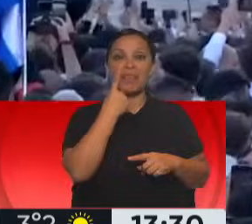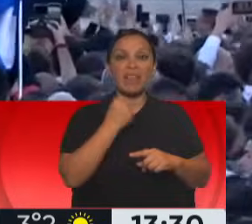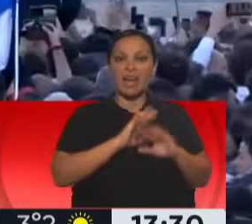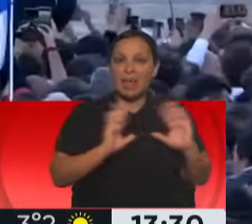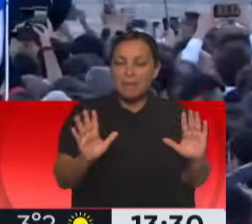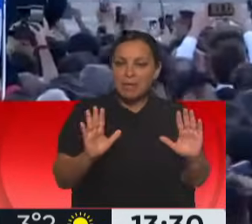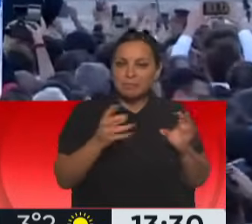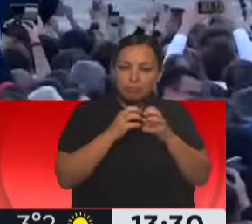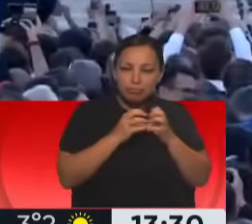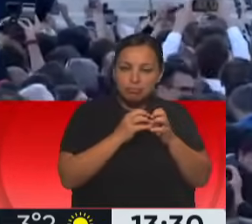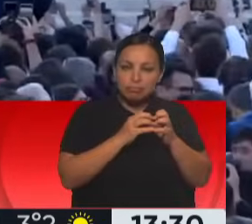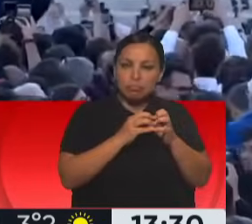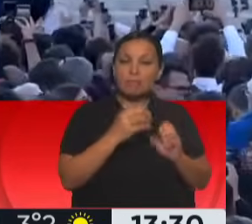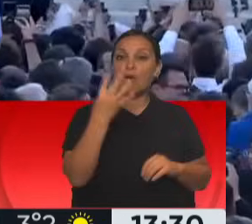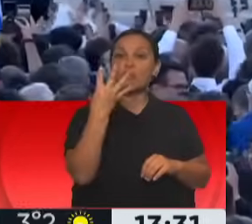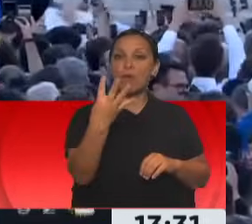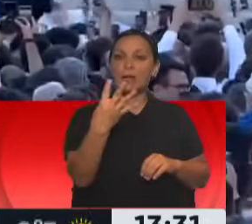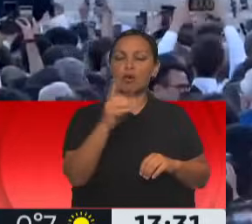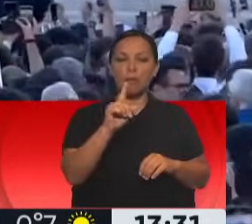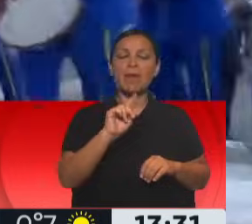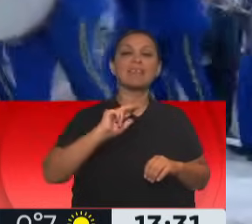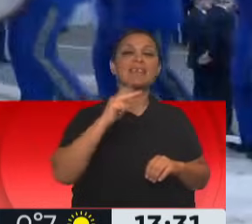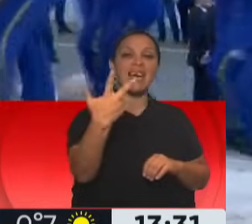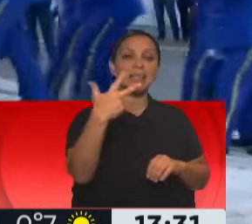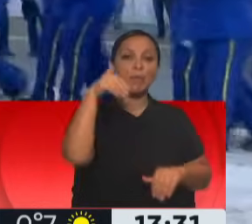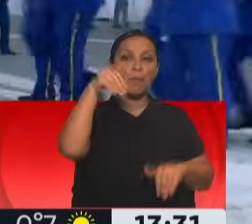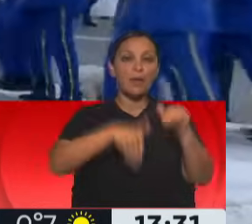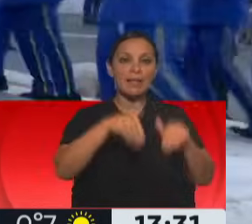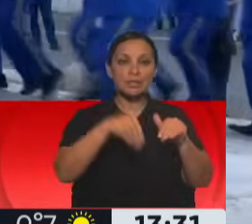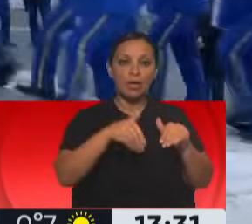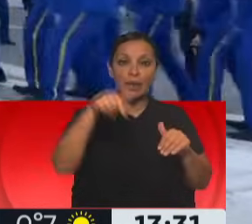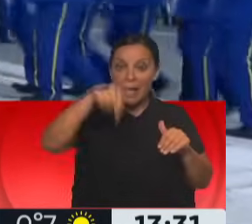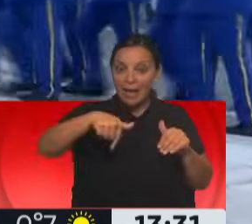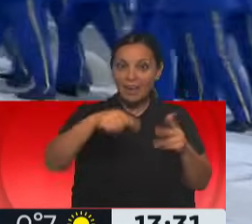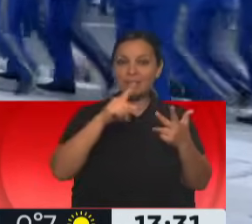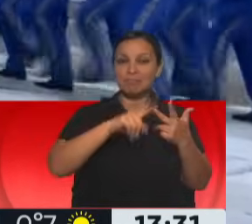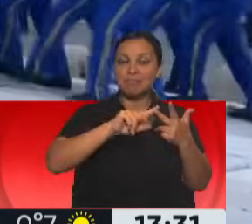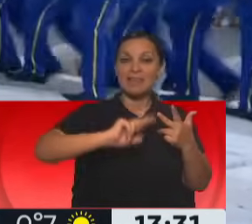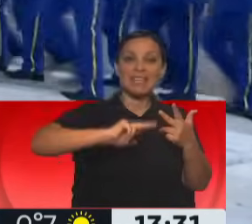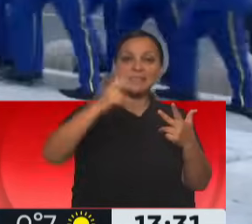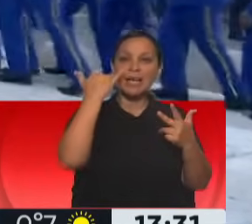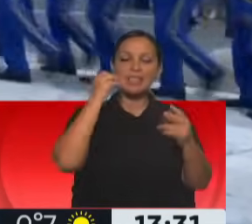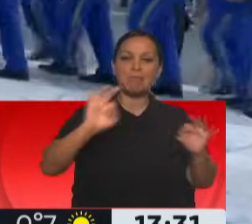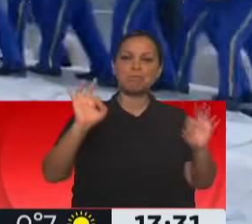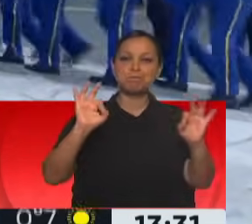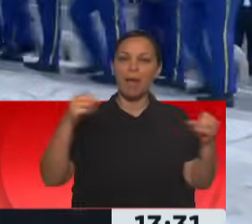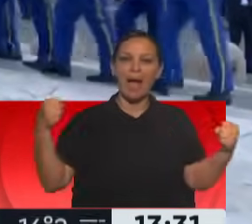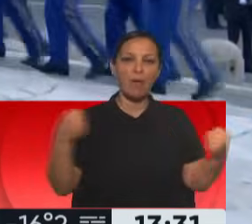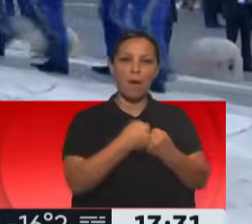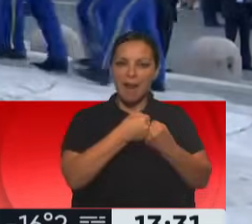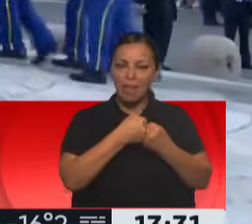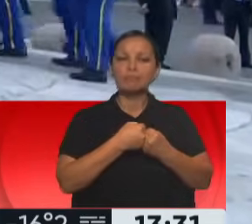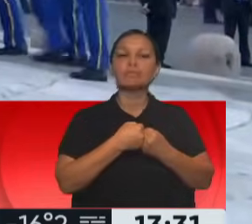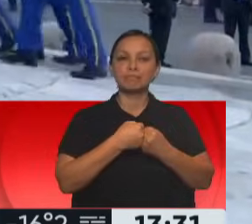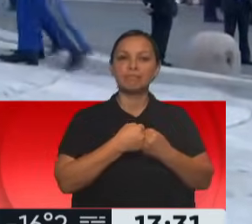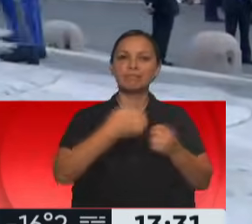solo 4 votaciones, 3 votaciones. En la tercera votación, los purpurados ya llegaron a un acuerdo, es